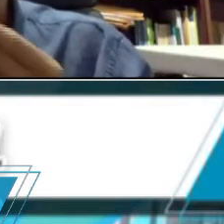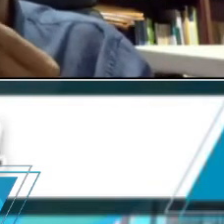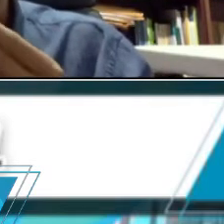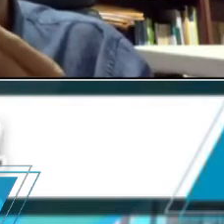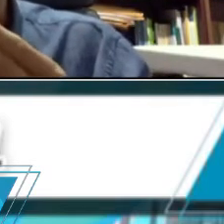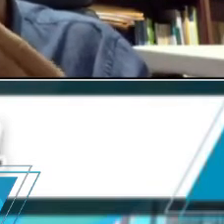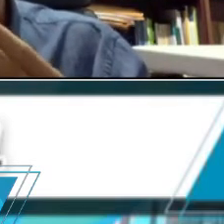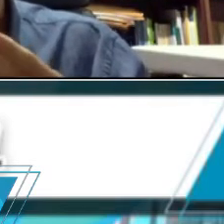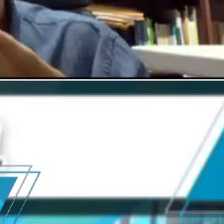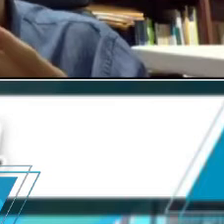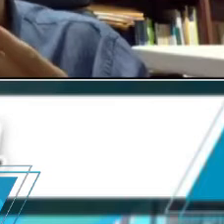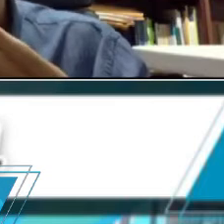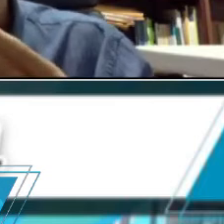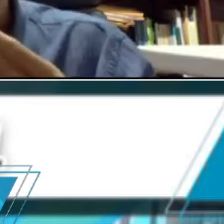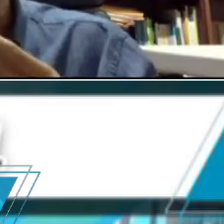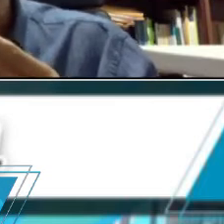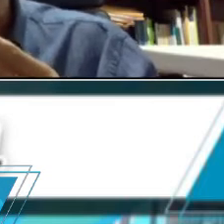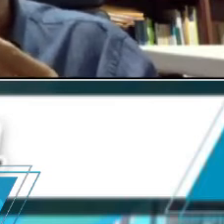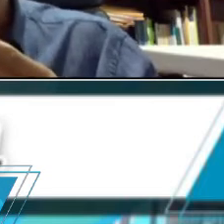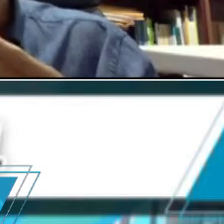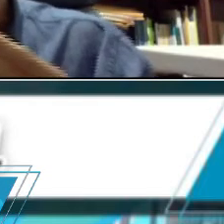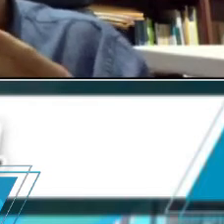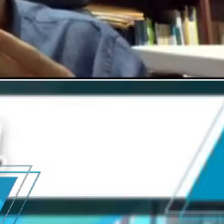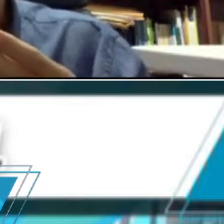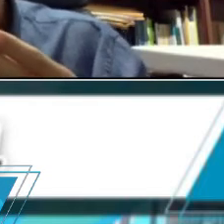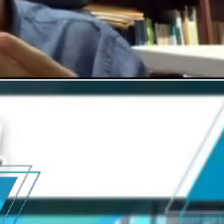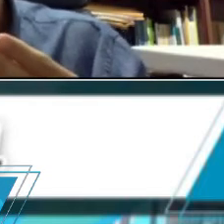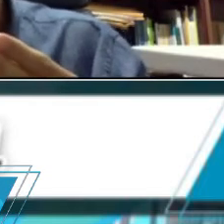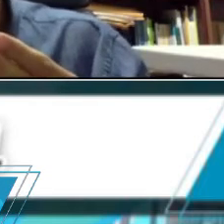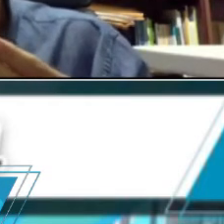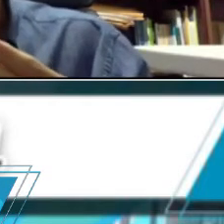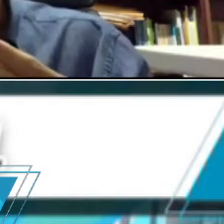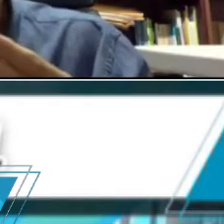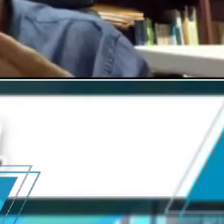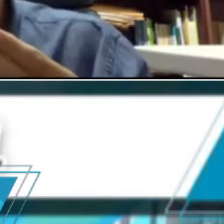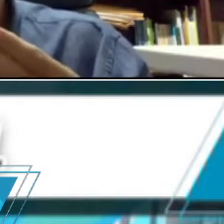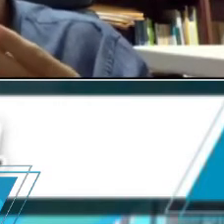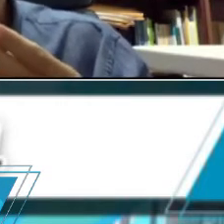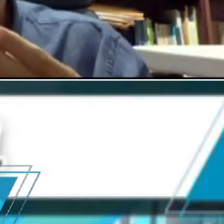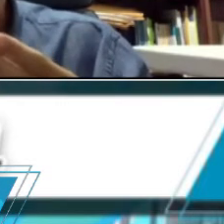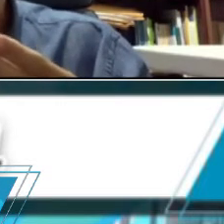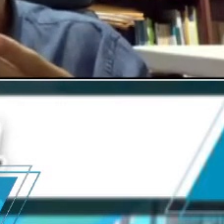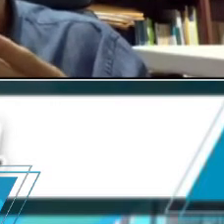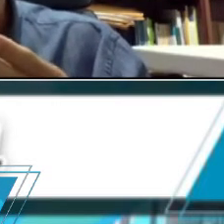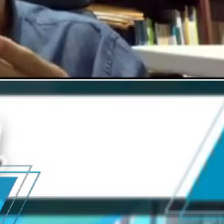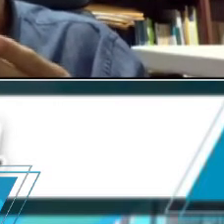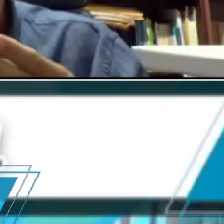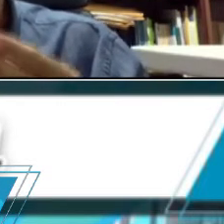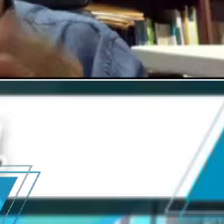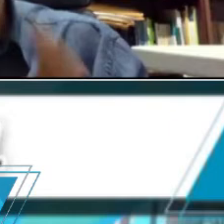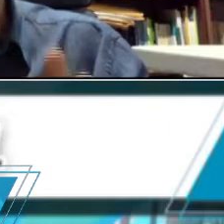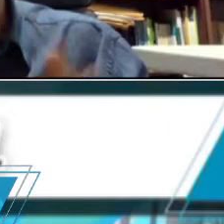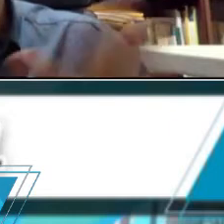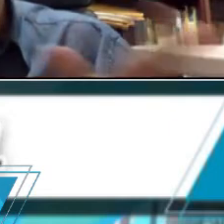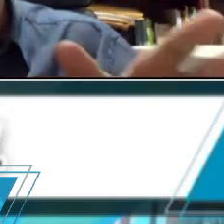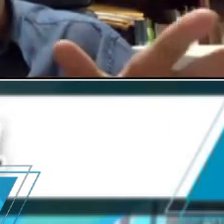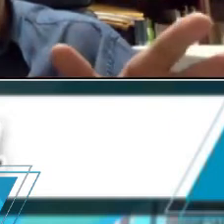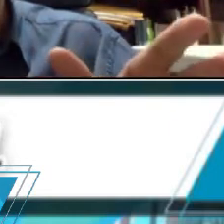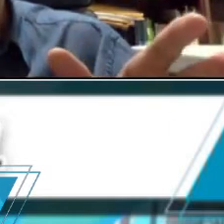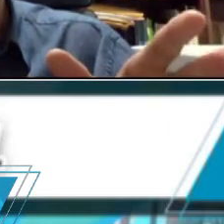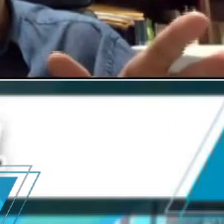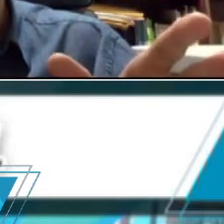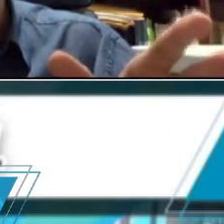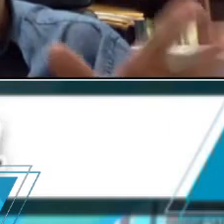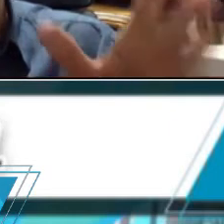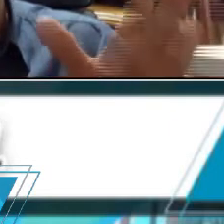Recordemos que de acuerdo a la CEPAL, Costa Rica, si está produciendo 36 mil millones de dólares, aproximadamente hay un 12% de lavado